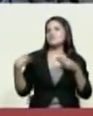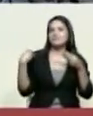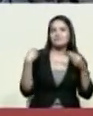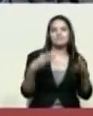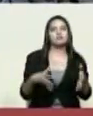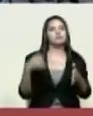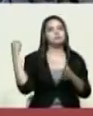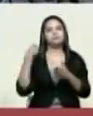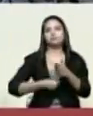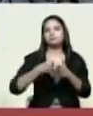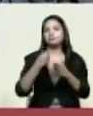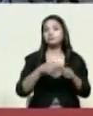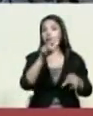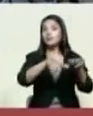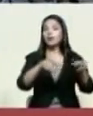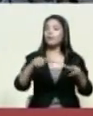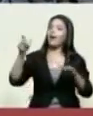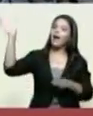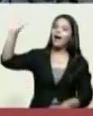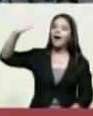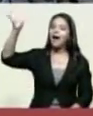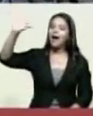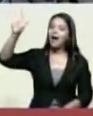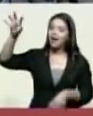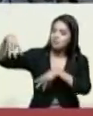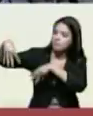con la gente desde arriba saluda.